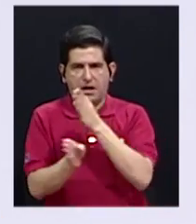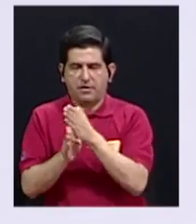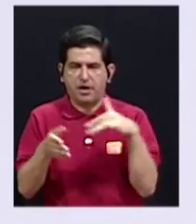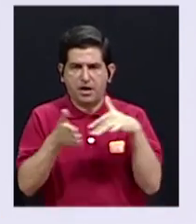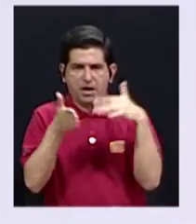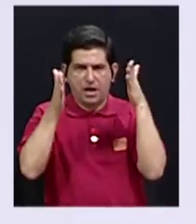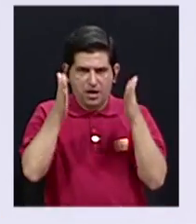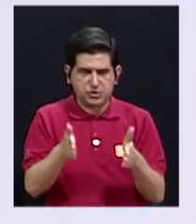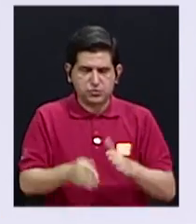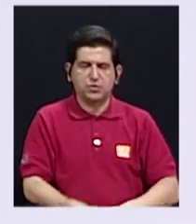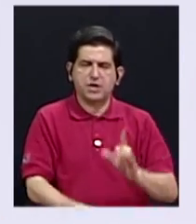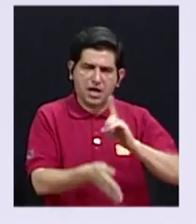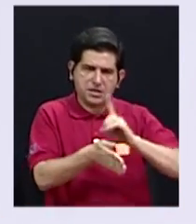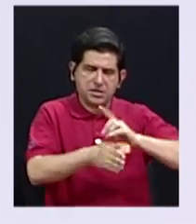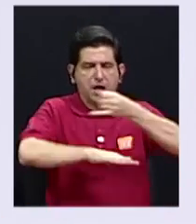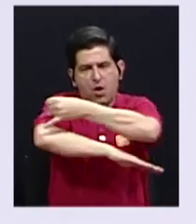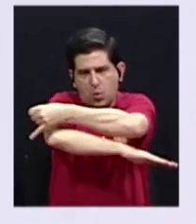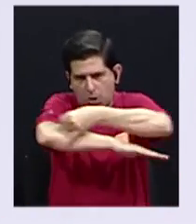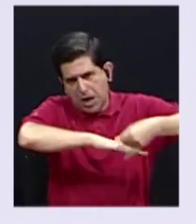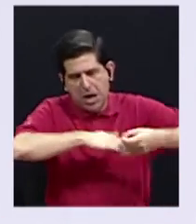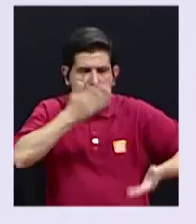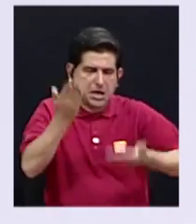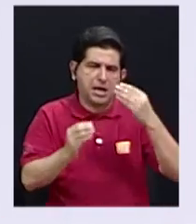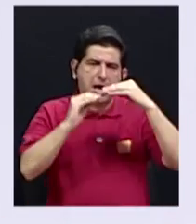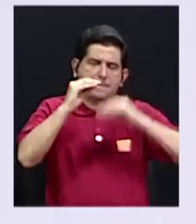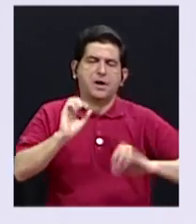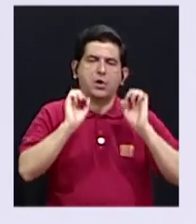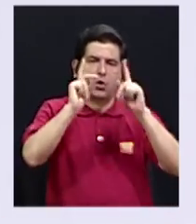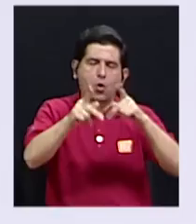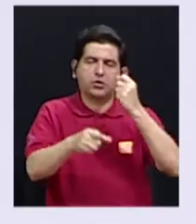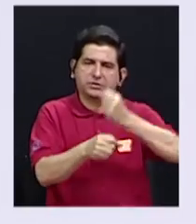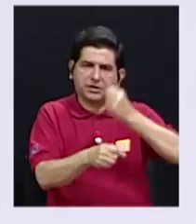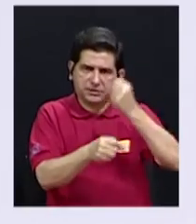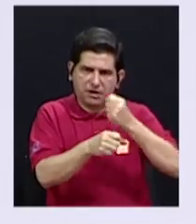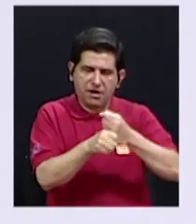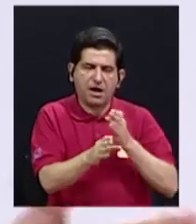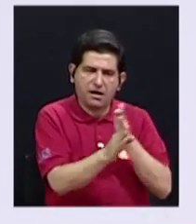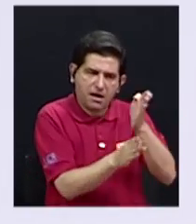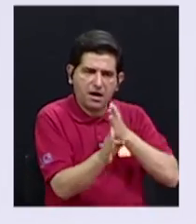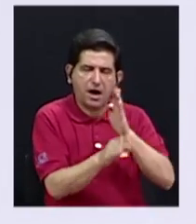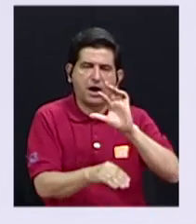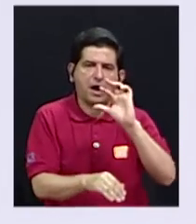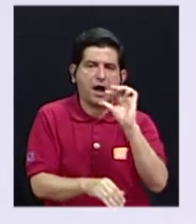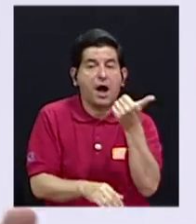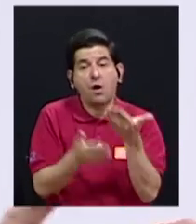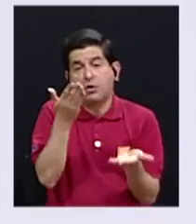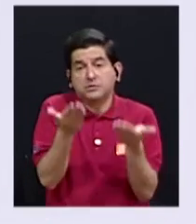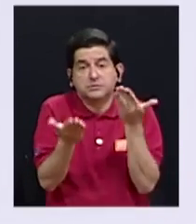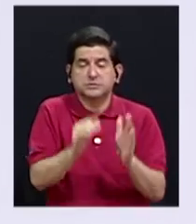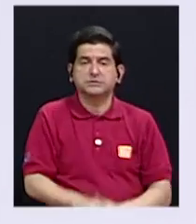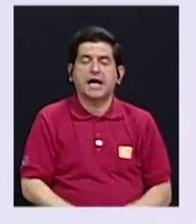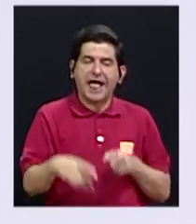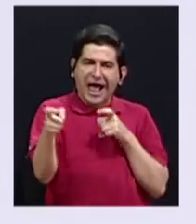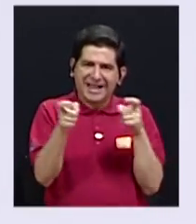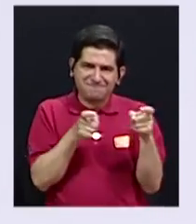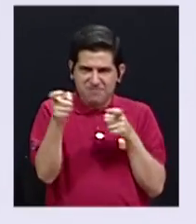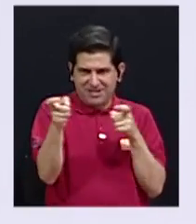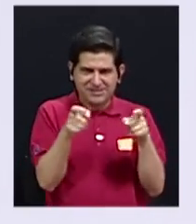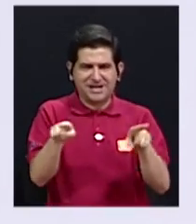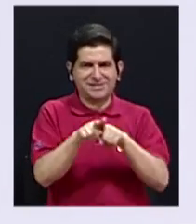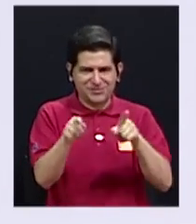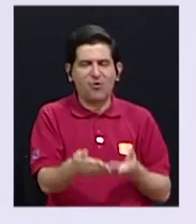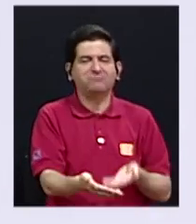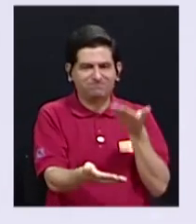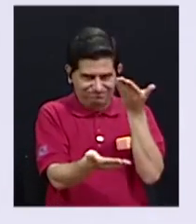de medicina o de ingeniería tal vez tiene menos posibilidad de trabajar durante la carrera que algunas otras por ejemplo administración que también se